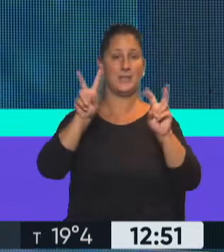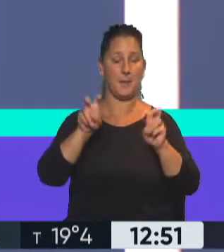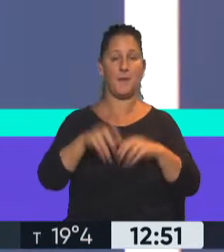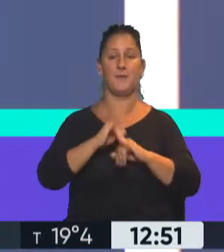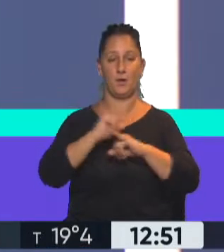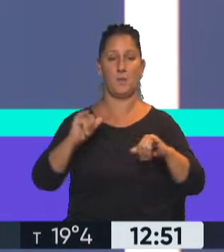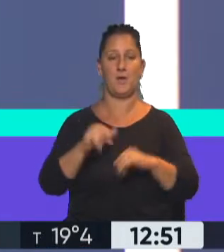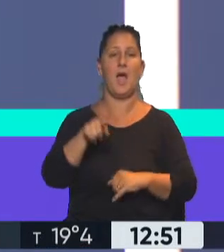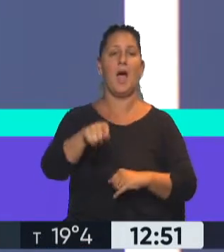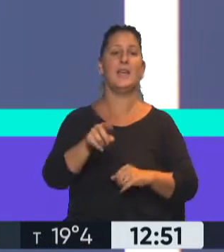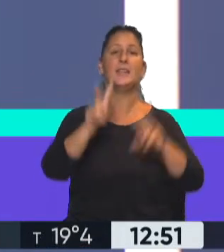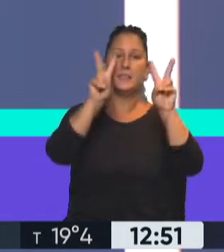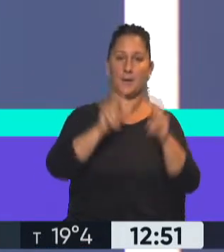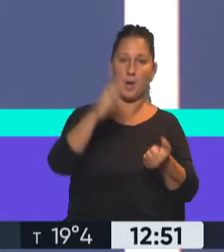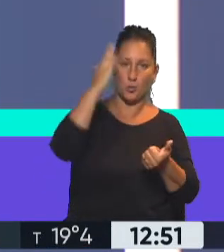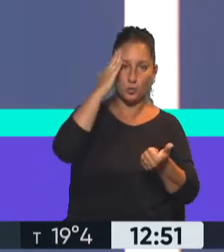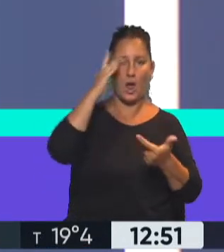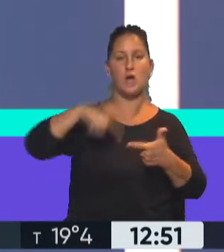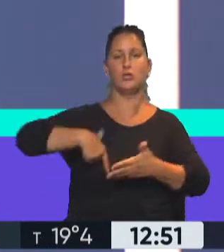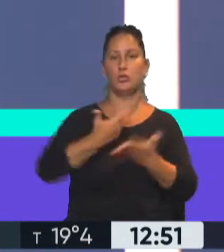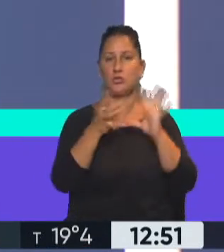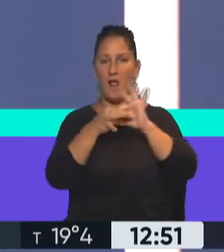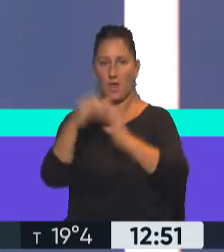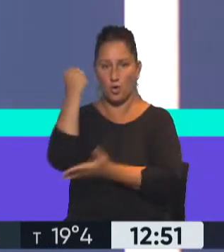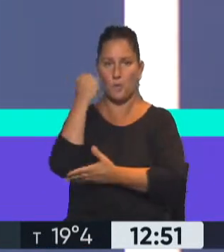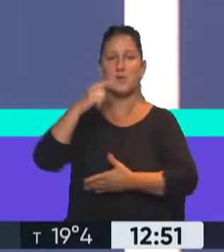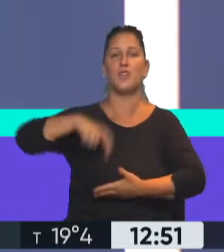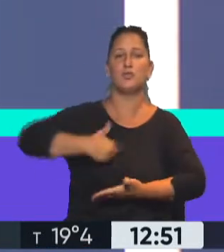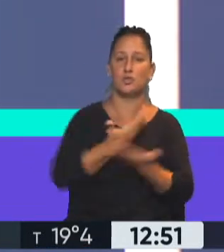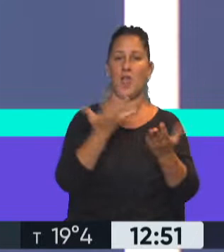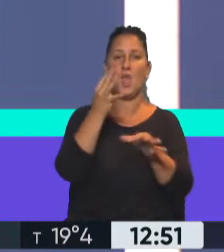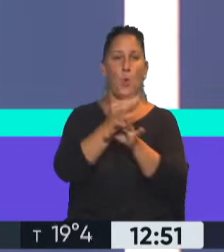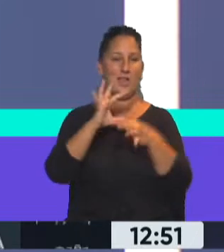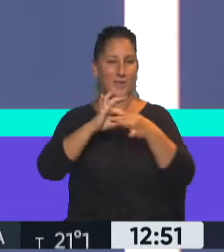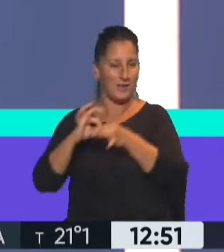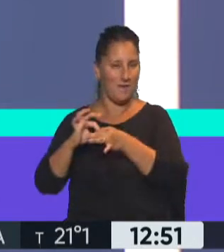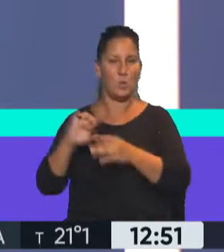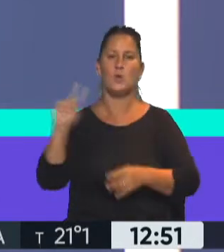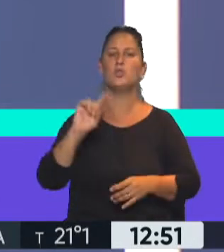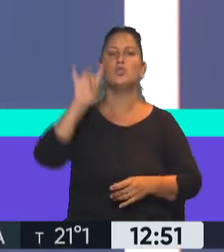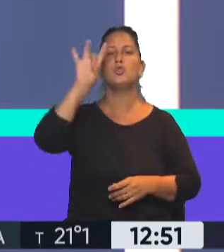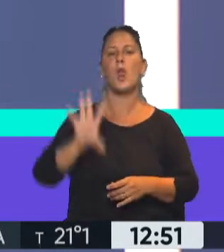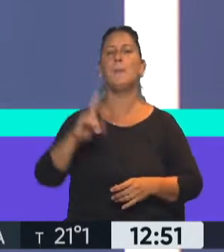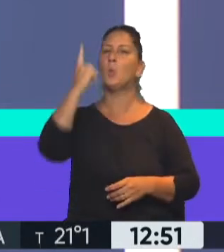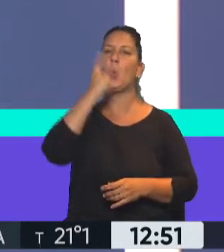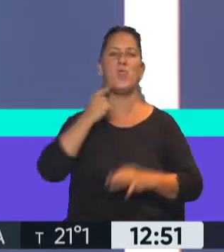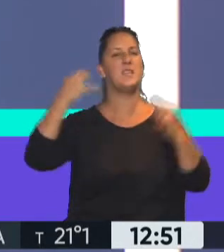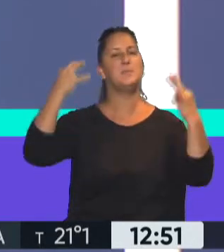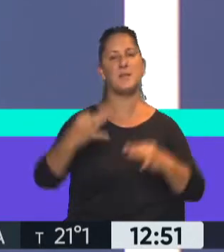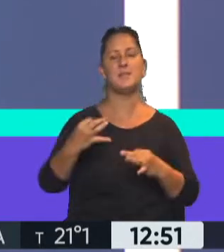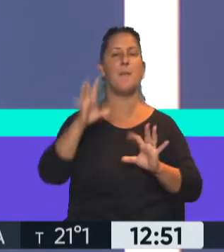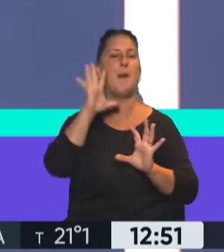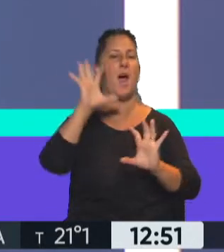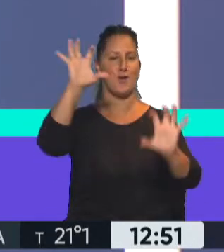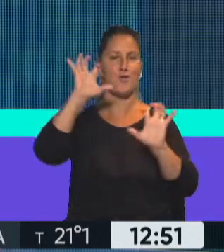demanda y atraviesan cuestiones culturales socioeconómicas socioeducativas digo no es únicamente tener un día para recordar como